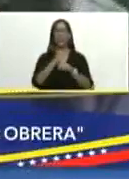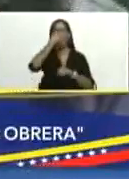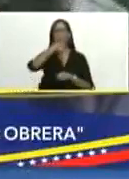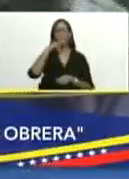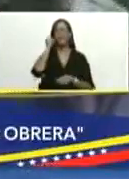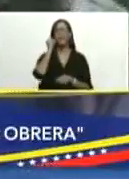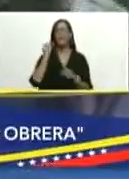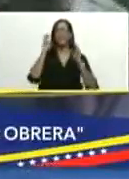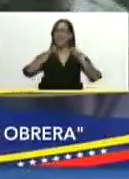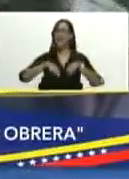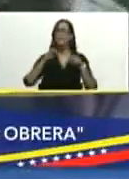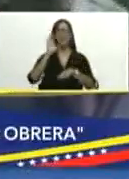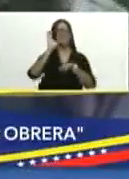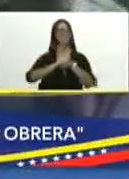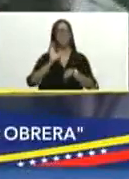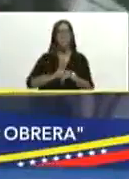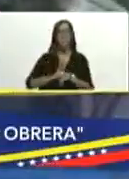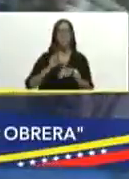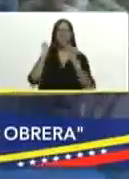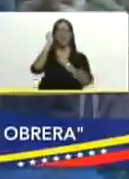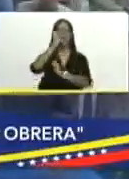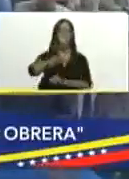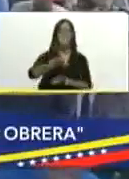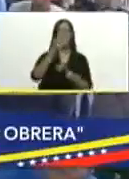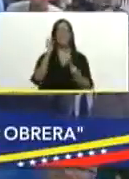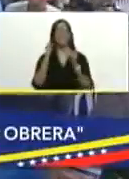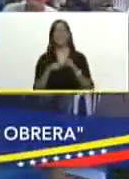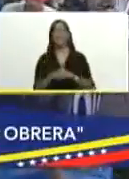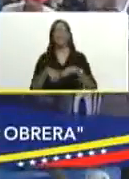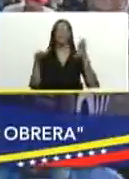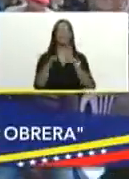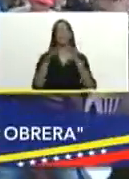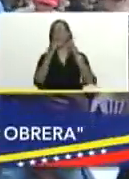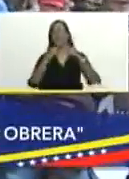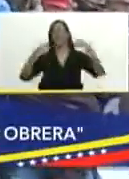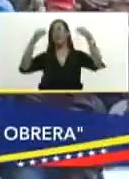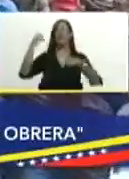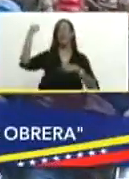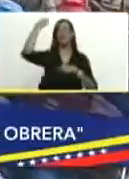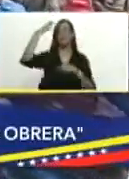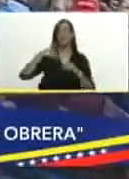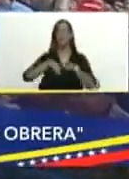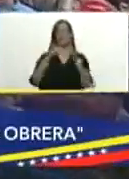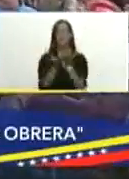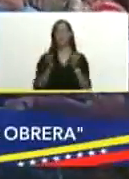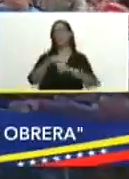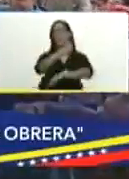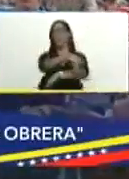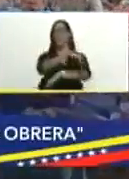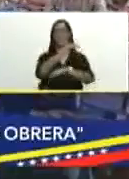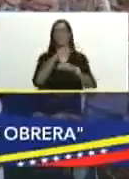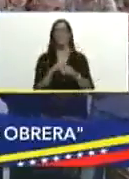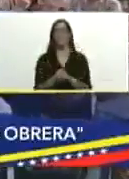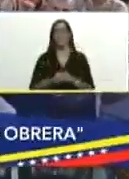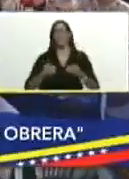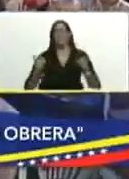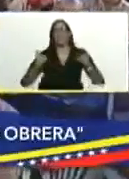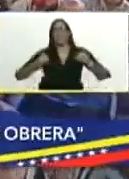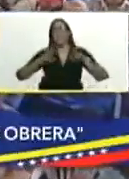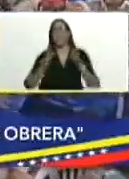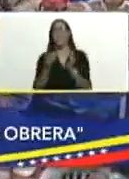del campo la ciudad la pesca Marte la Luna el Sol y Júpiter y lo que se